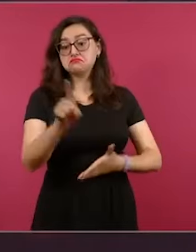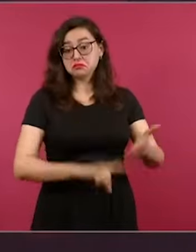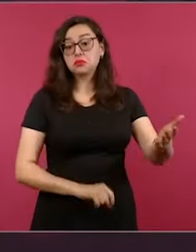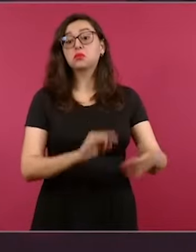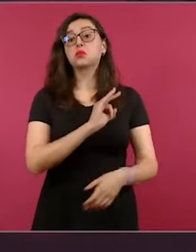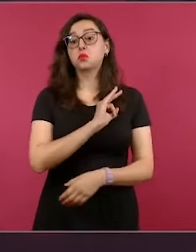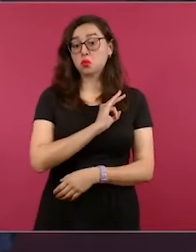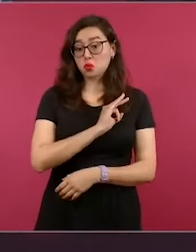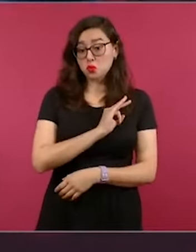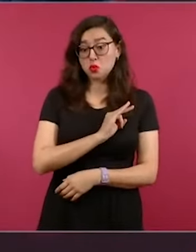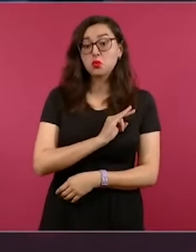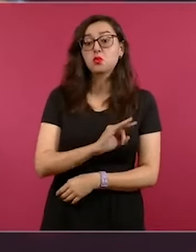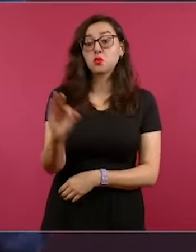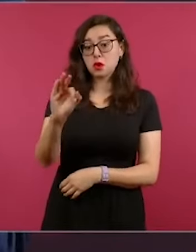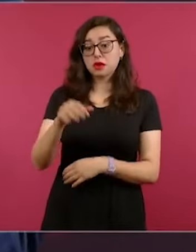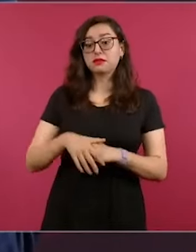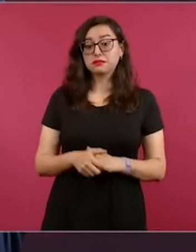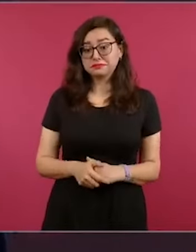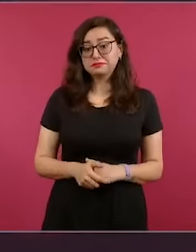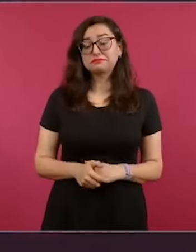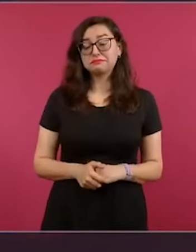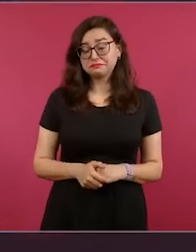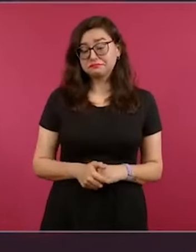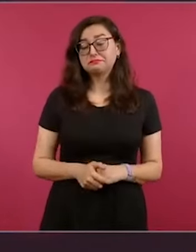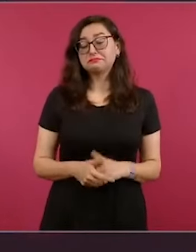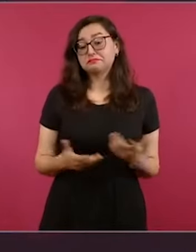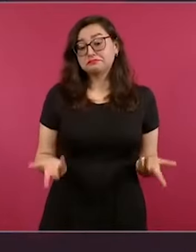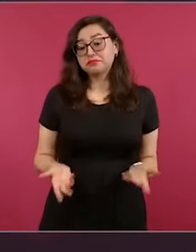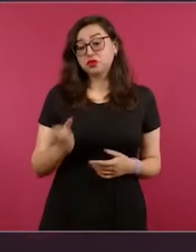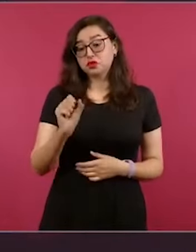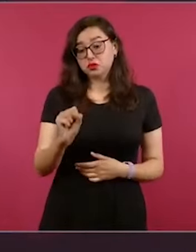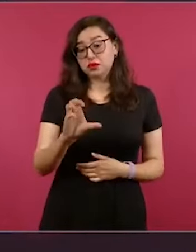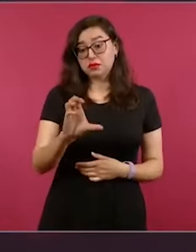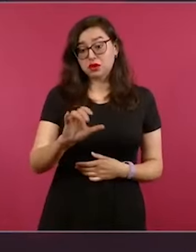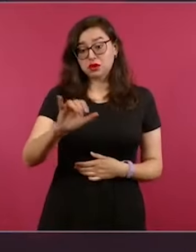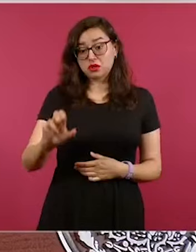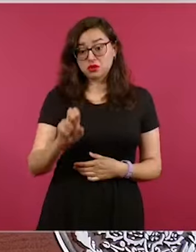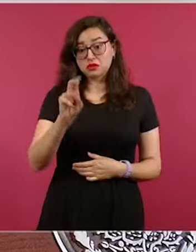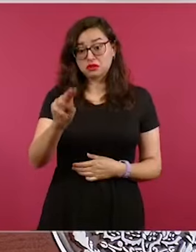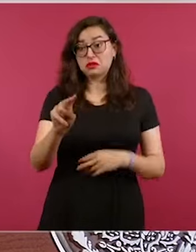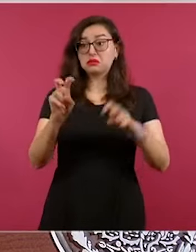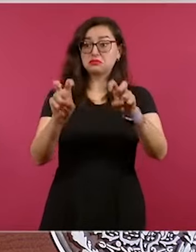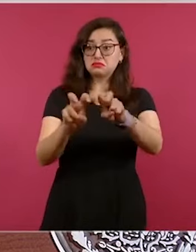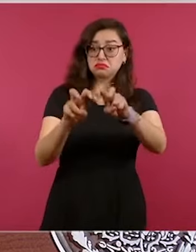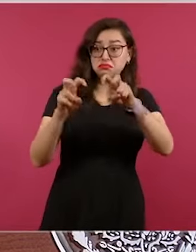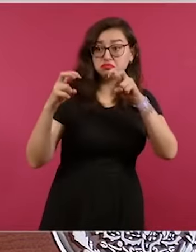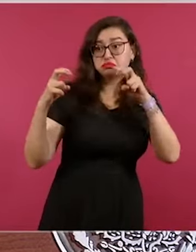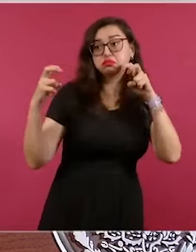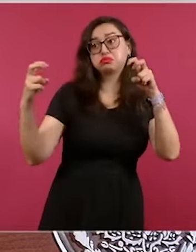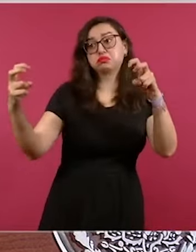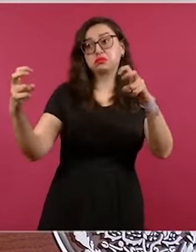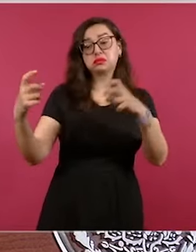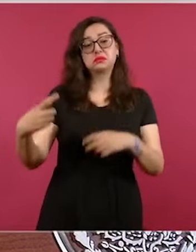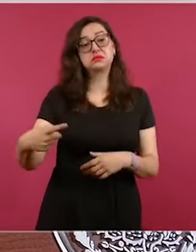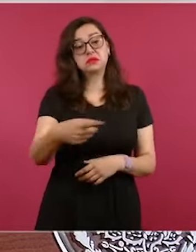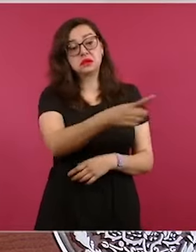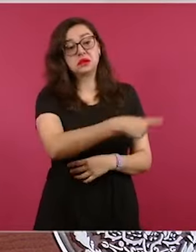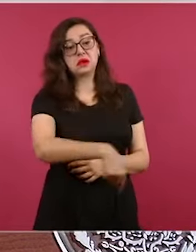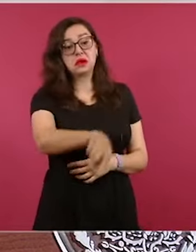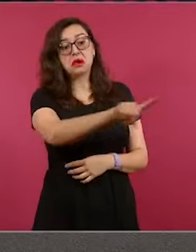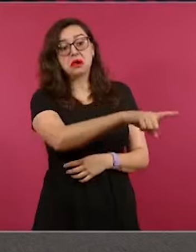suprema corte y todo el poder judicial con honrosas excepciones están al